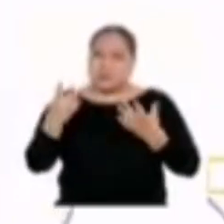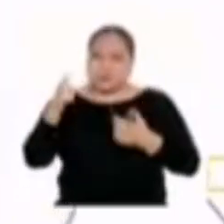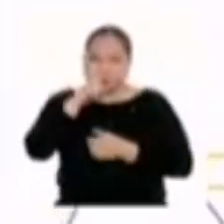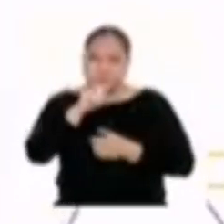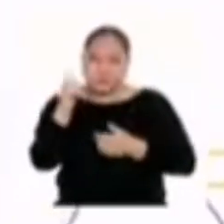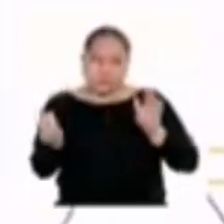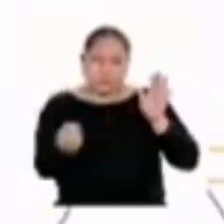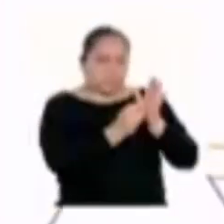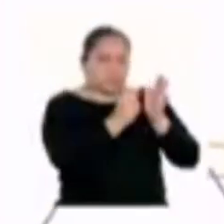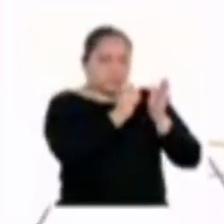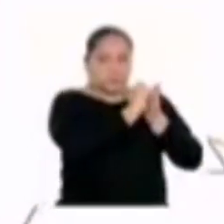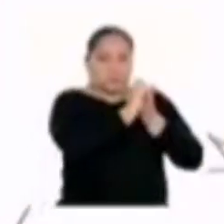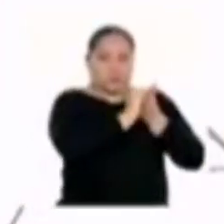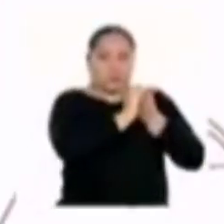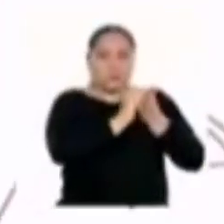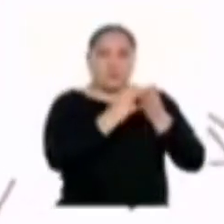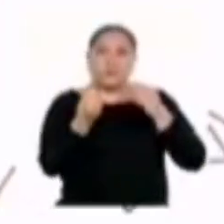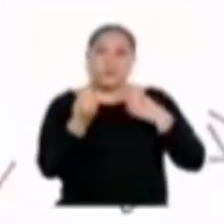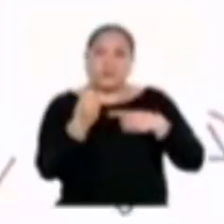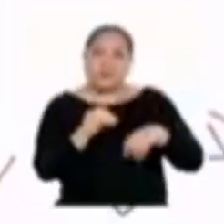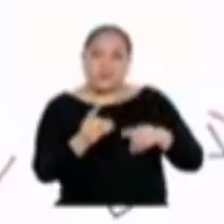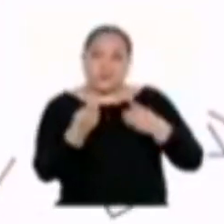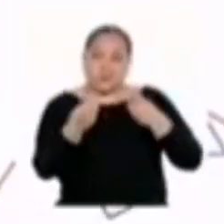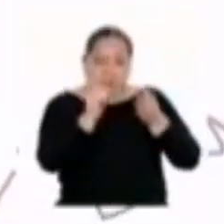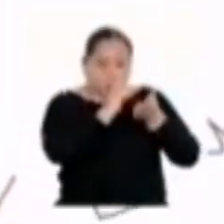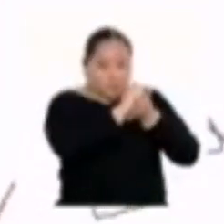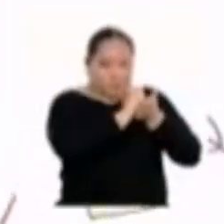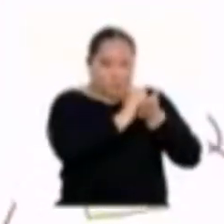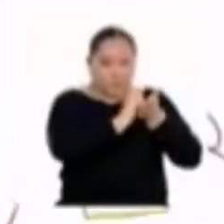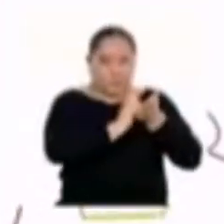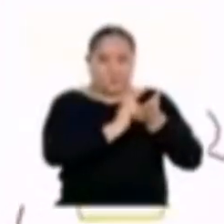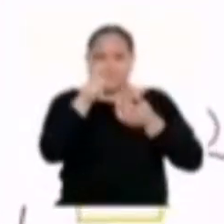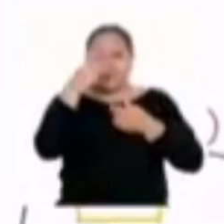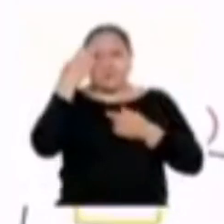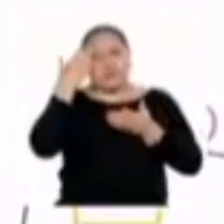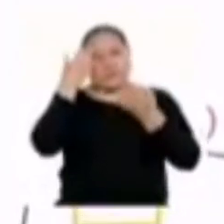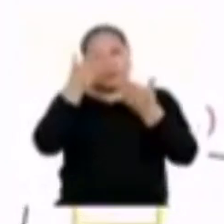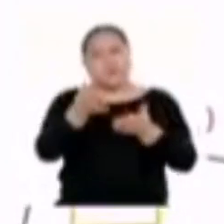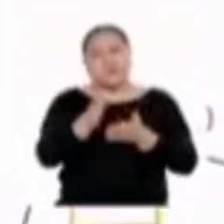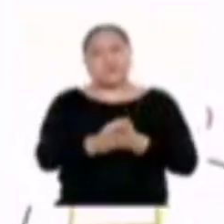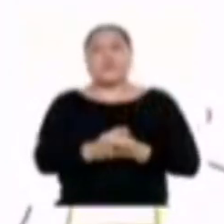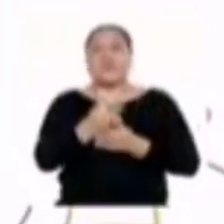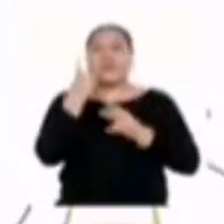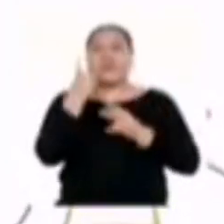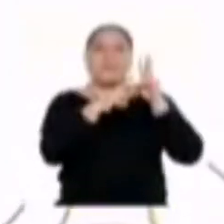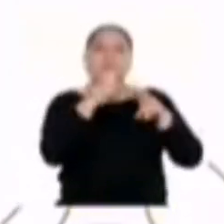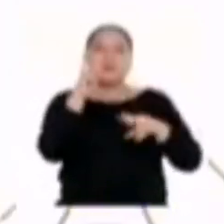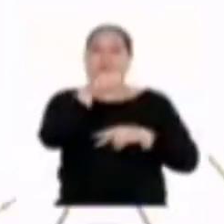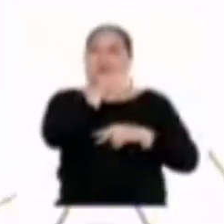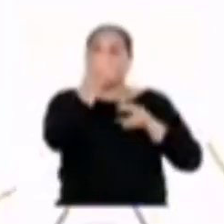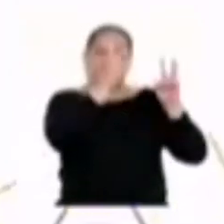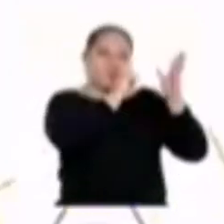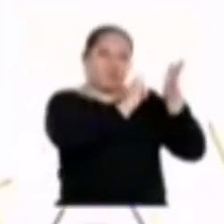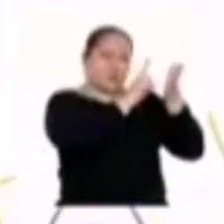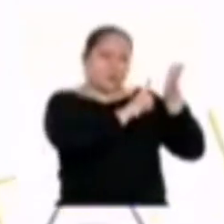en cuenta al momento de redactar. Para ello, te propongo revisar el siguiente texto y